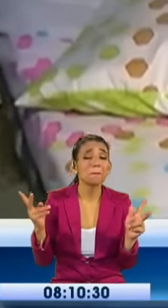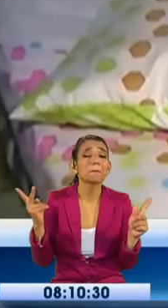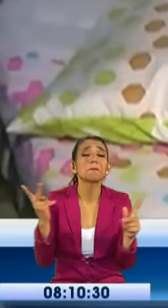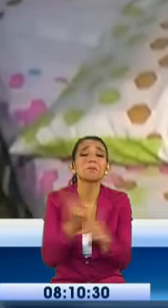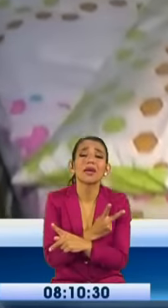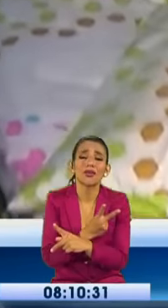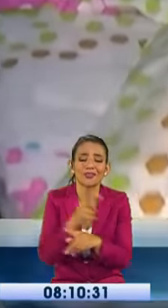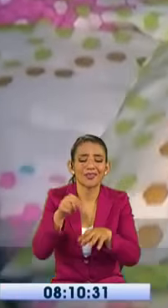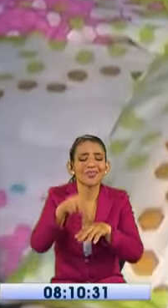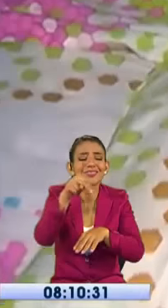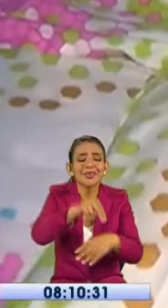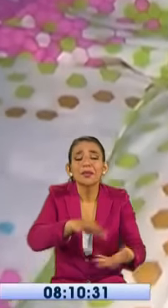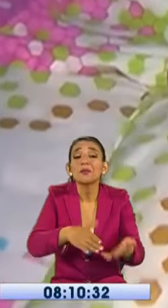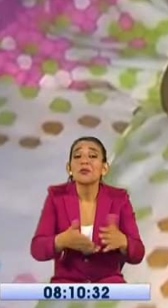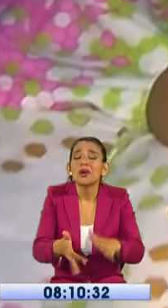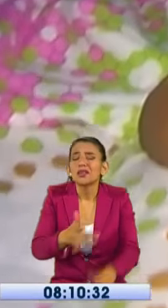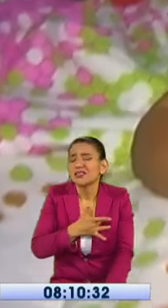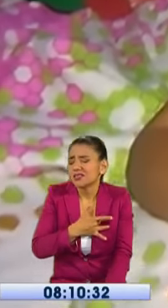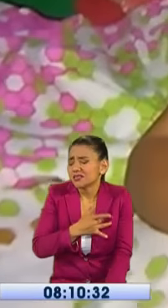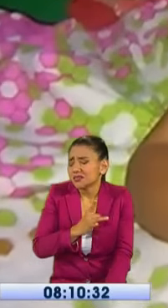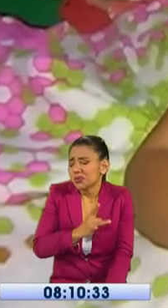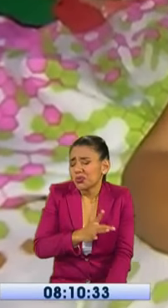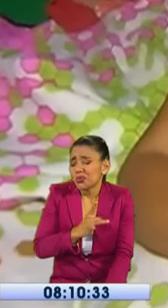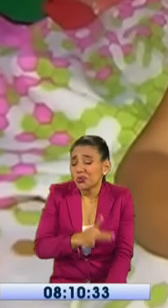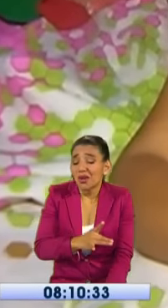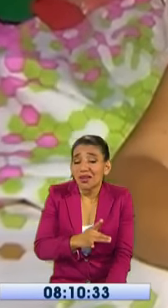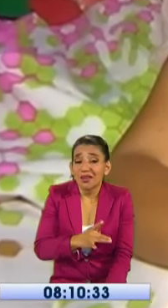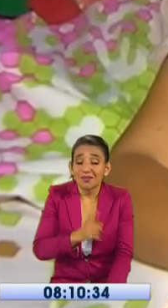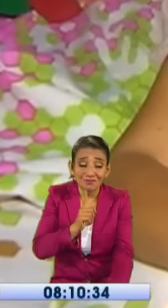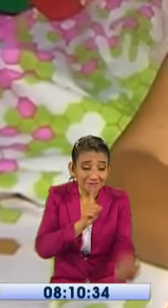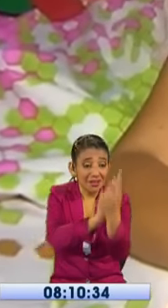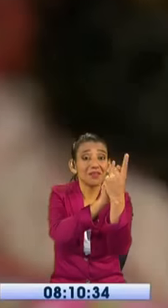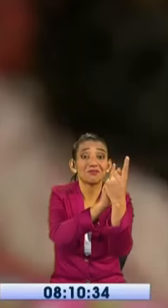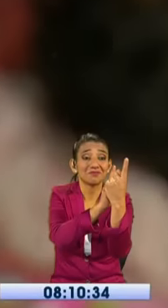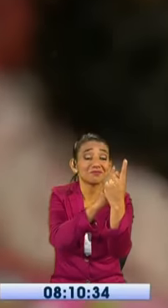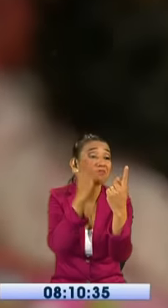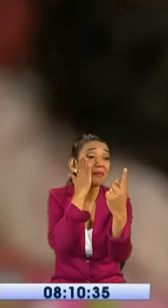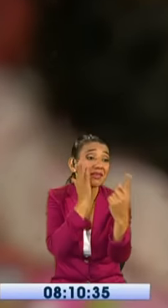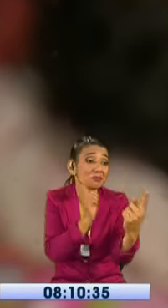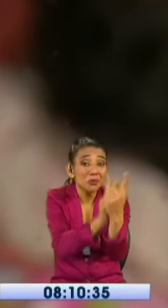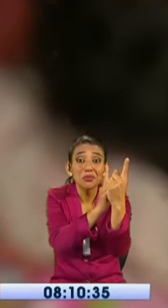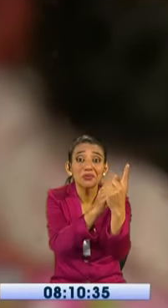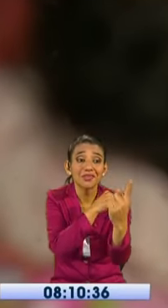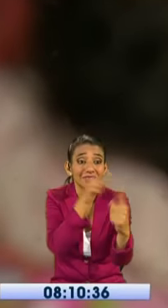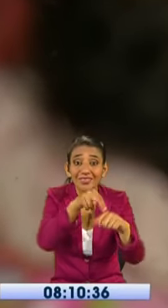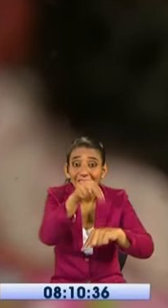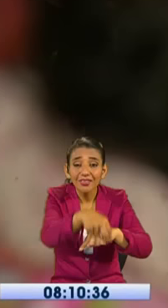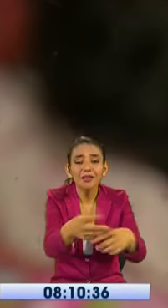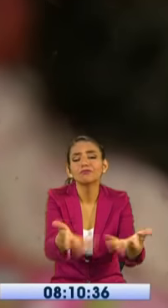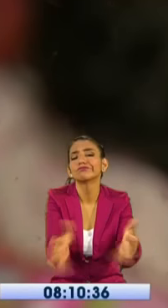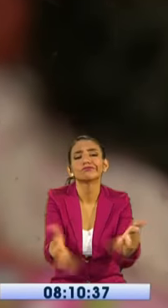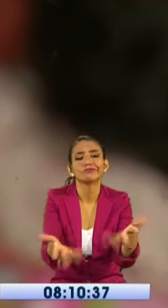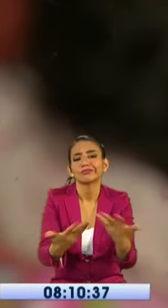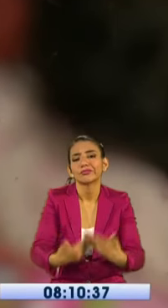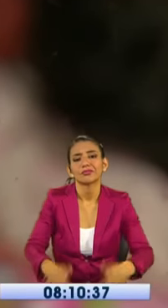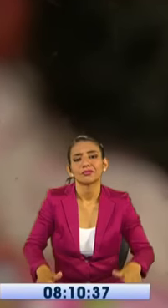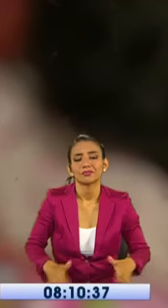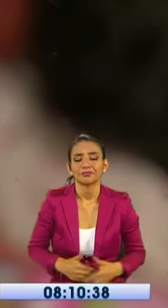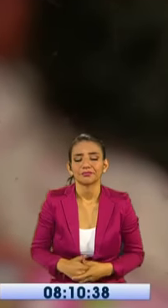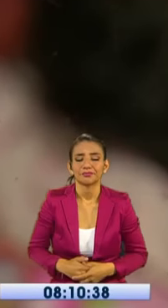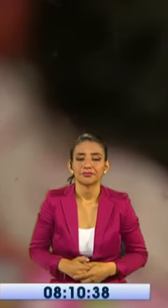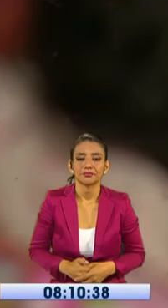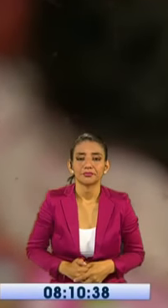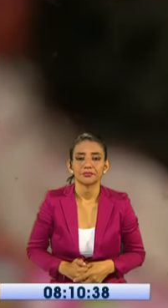volver a ver a la nieta corriendo a su encuentro para decirle, Mami Nuri. Informó